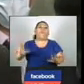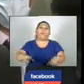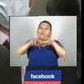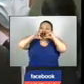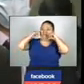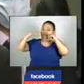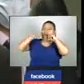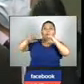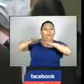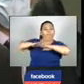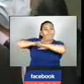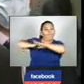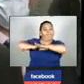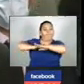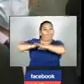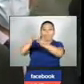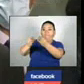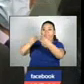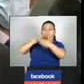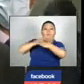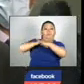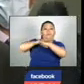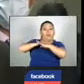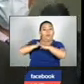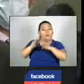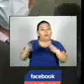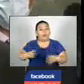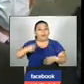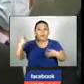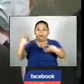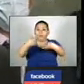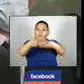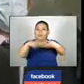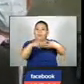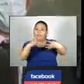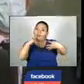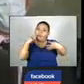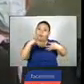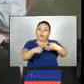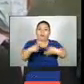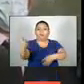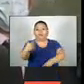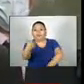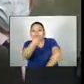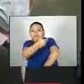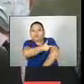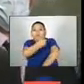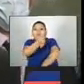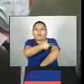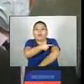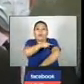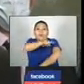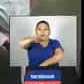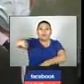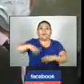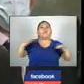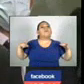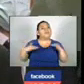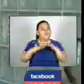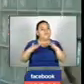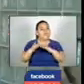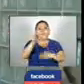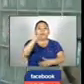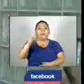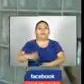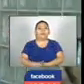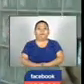para poder proteger o limitar esa transmisión, el de decretar la vacunación, la estrategia de vacunación de interés nacional, que es muy